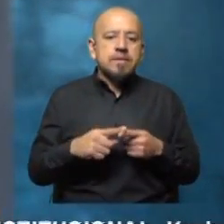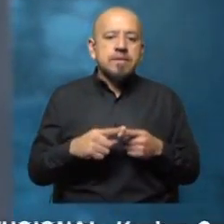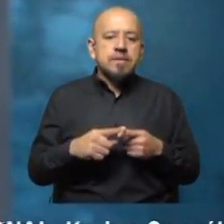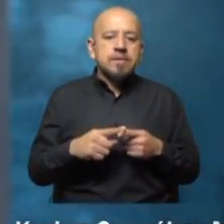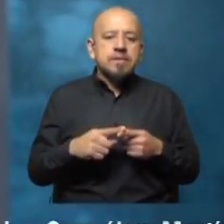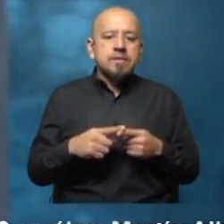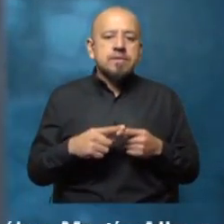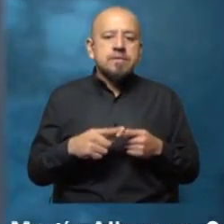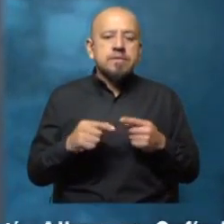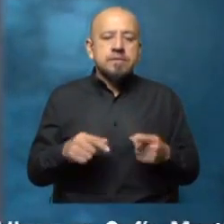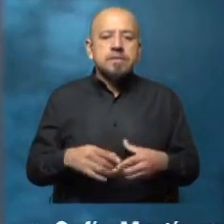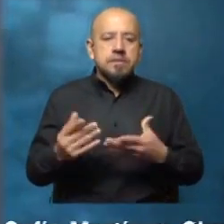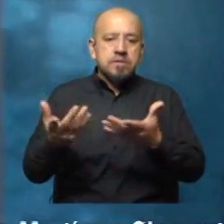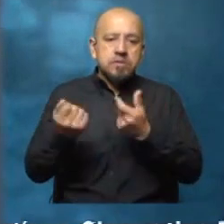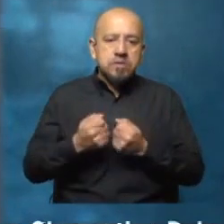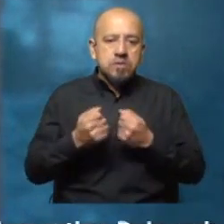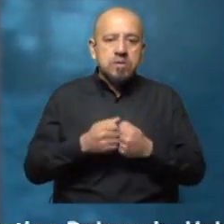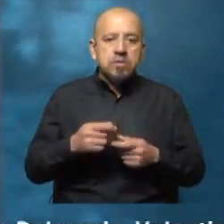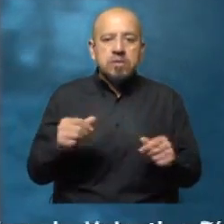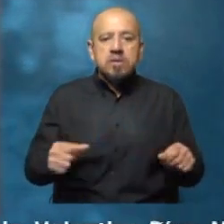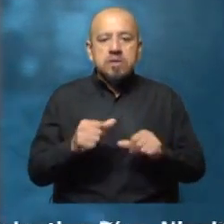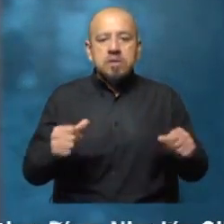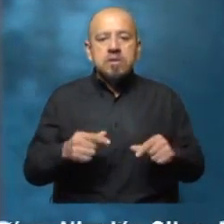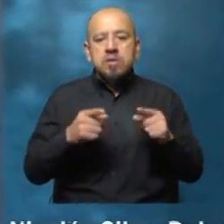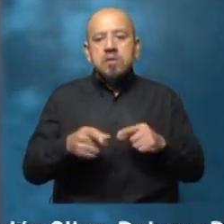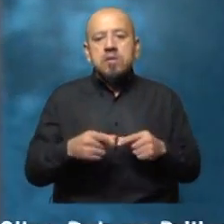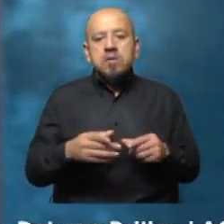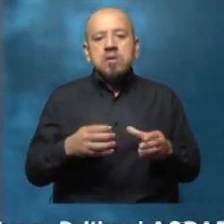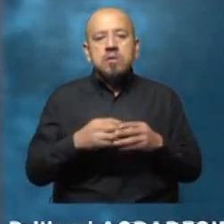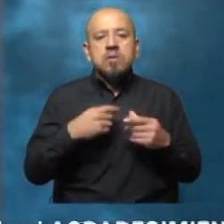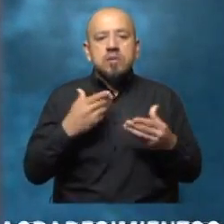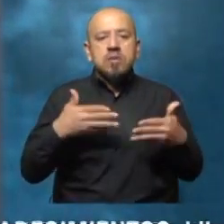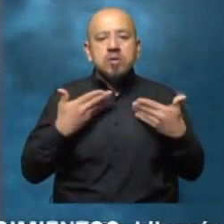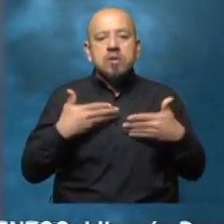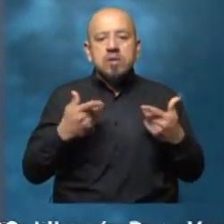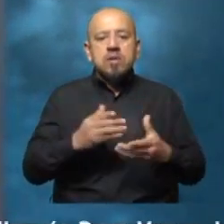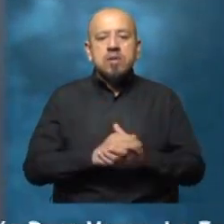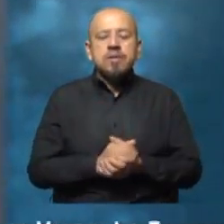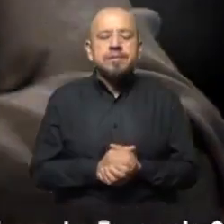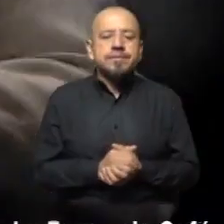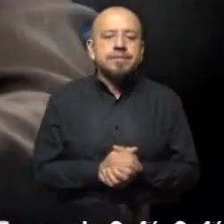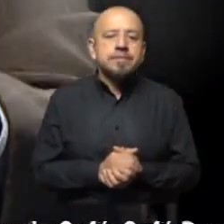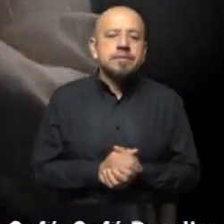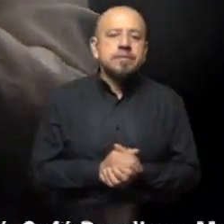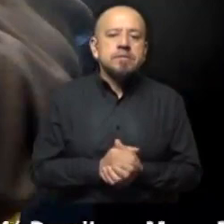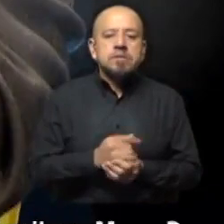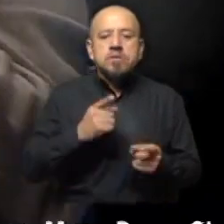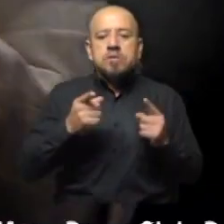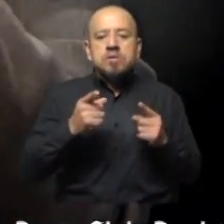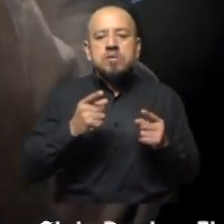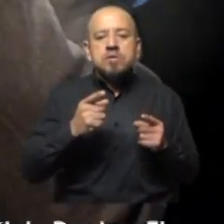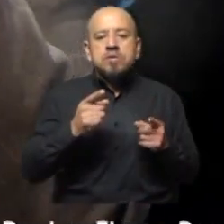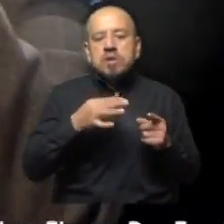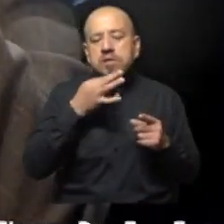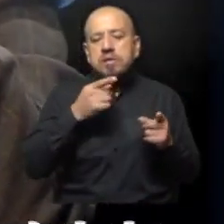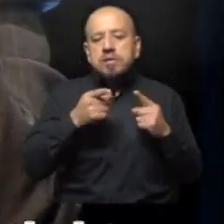este ayudándome lo que tiene que ver con la producción y estoy muy contento cuando cuando estábamos en el